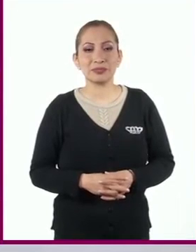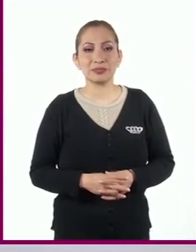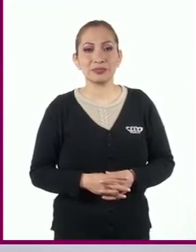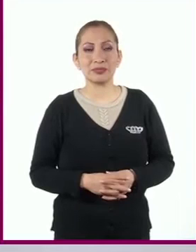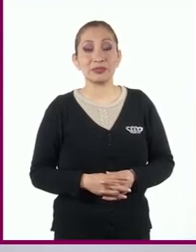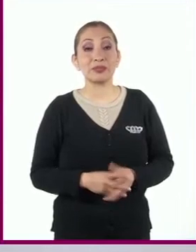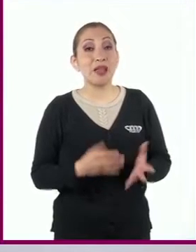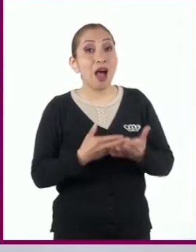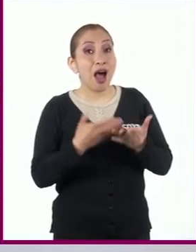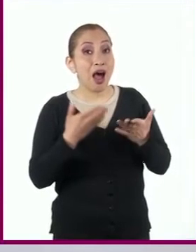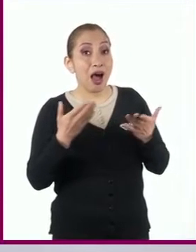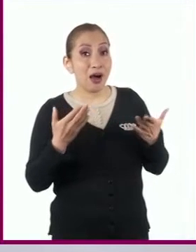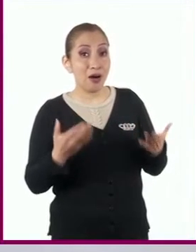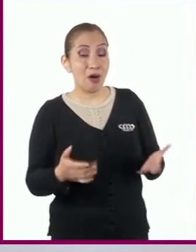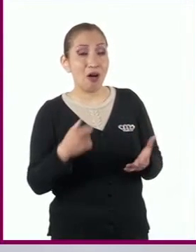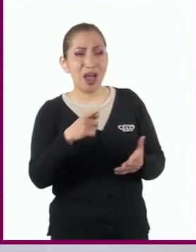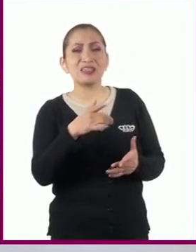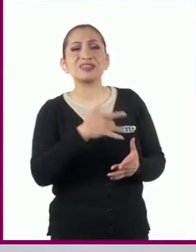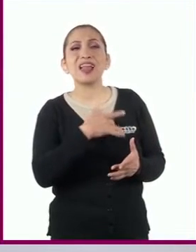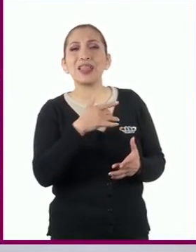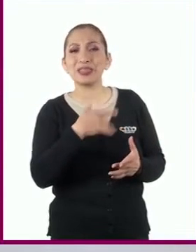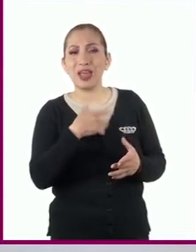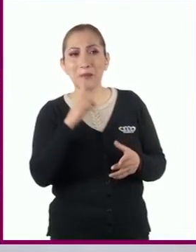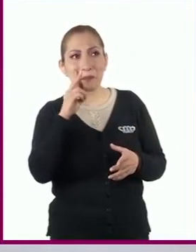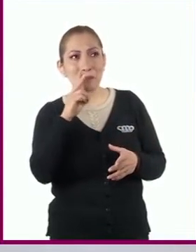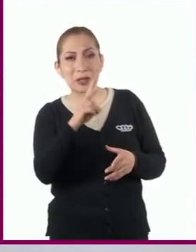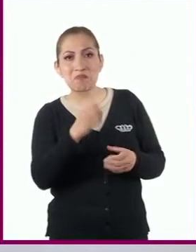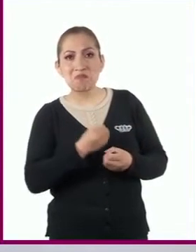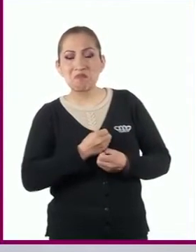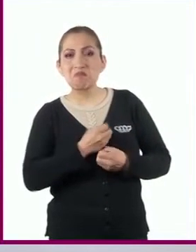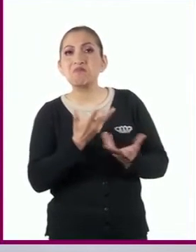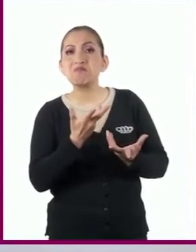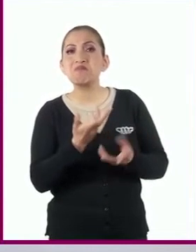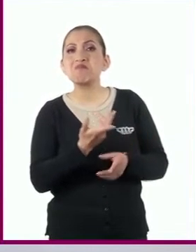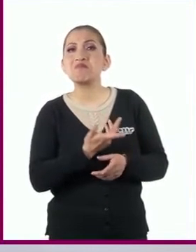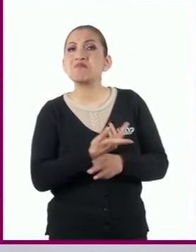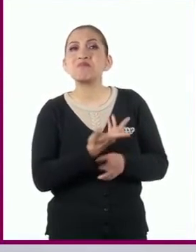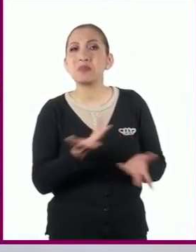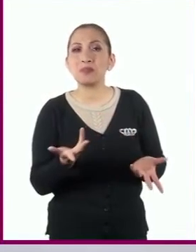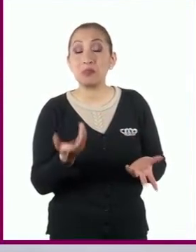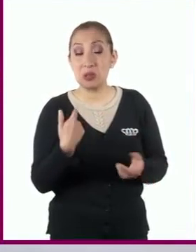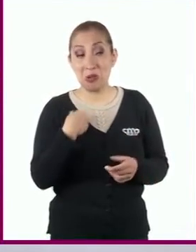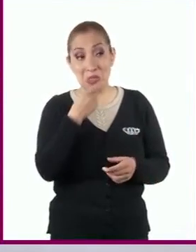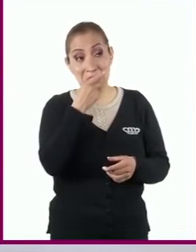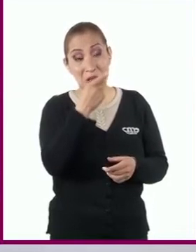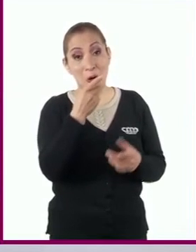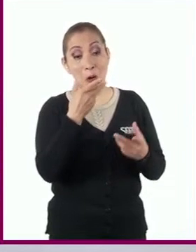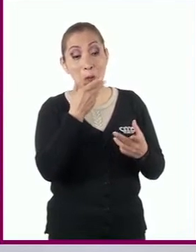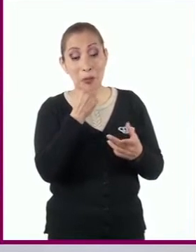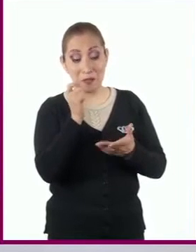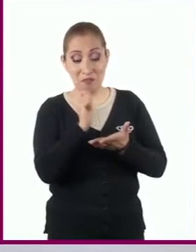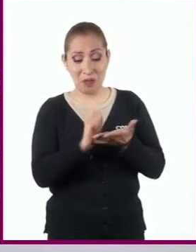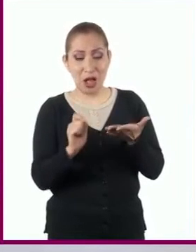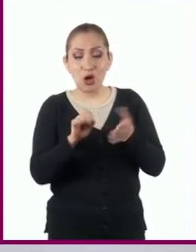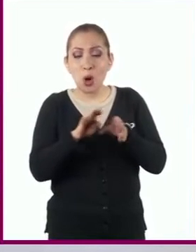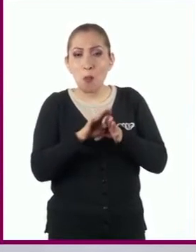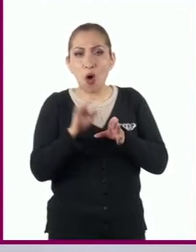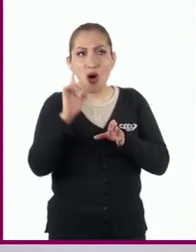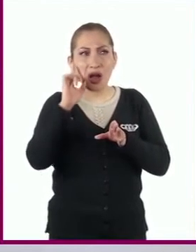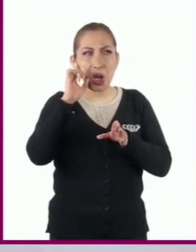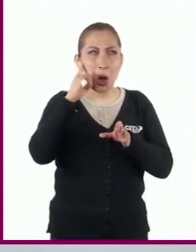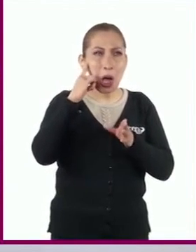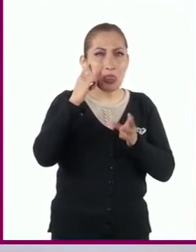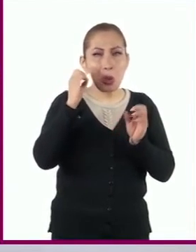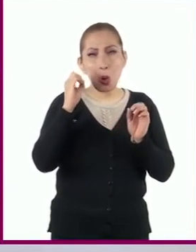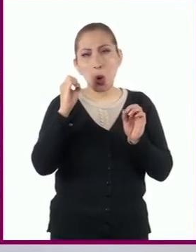En esta ocasión, ¿qué sintieron al escuchar el poema? Yo digo que el poeta estaba como enojado